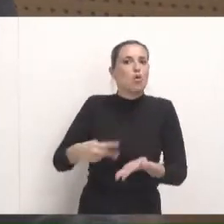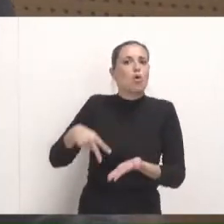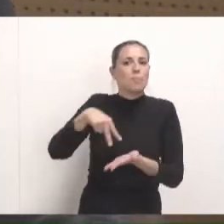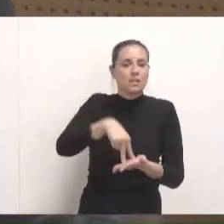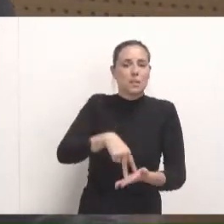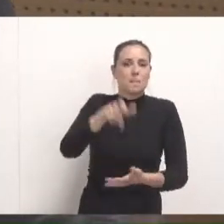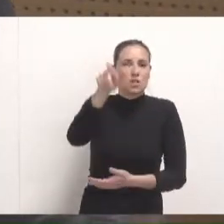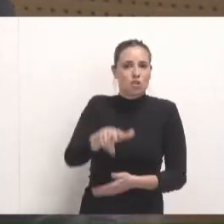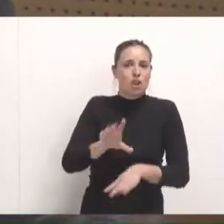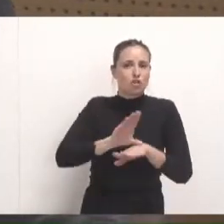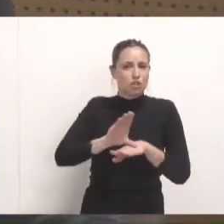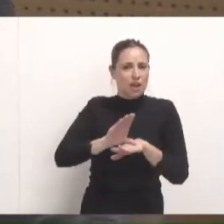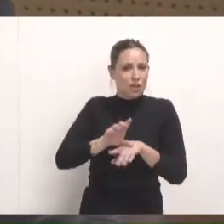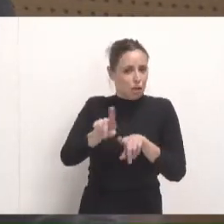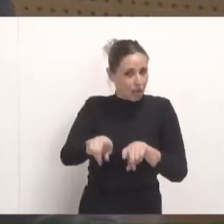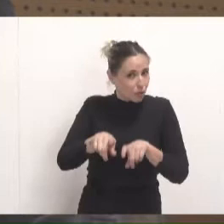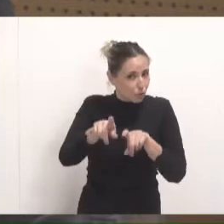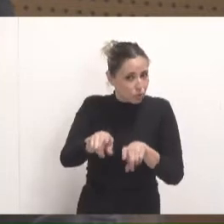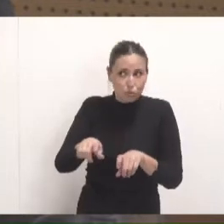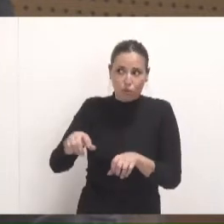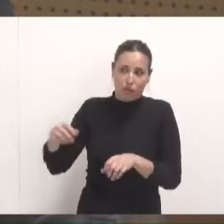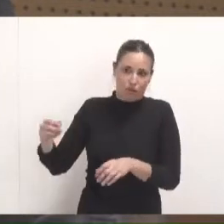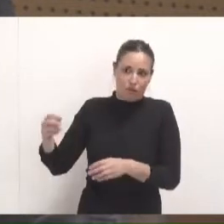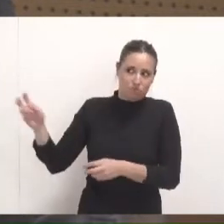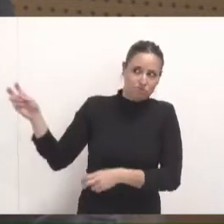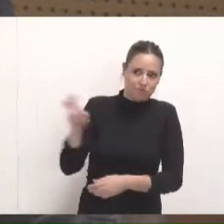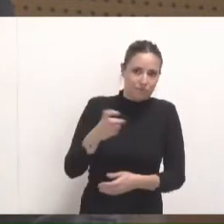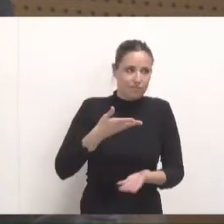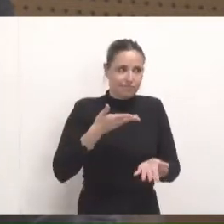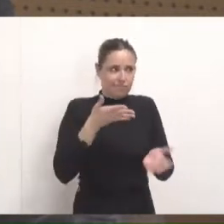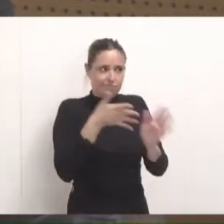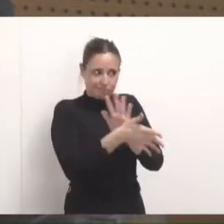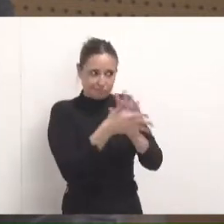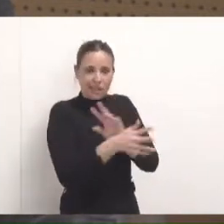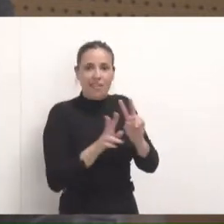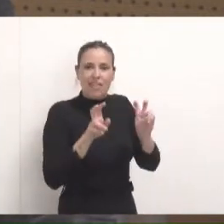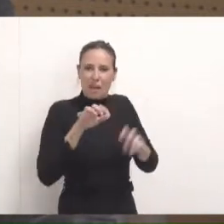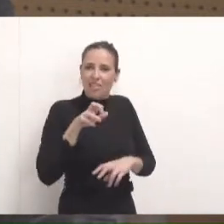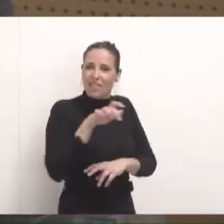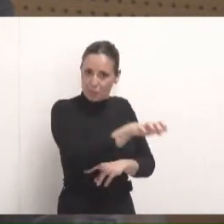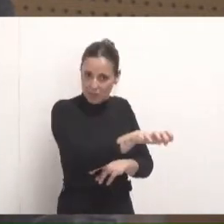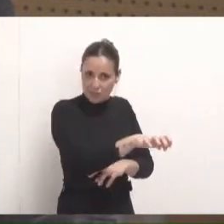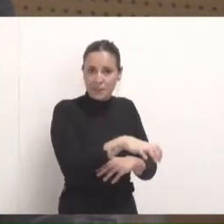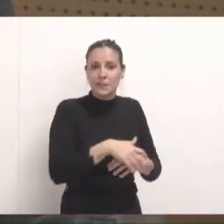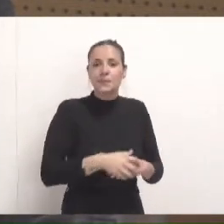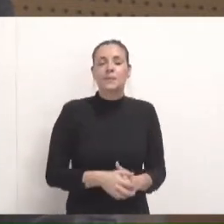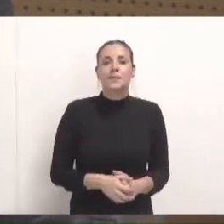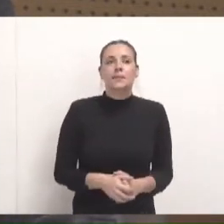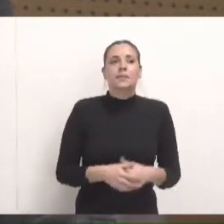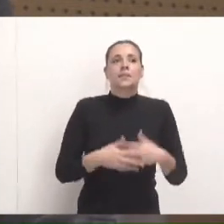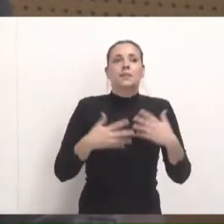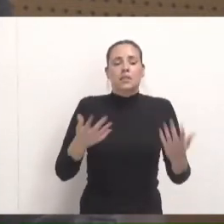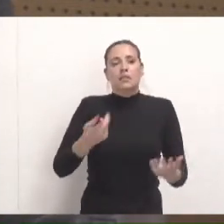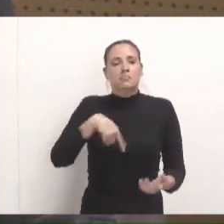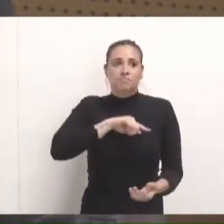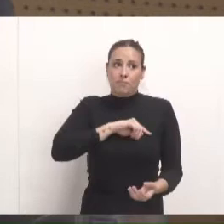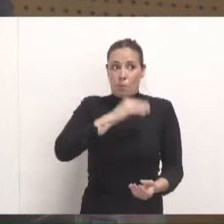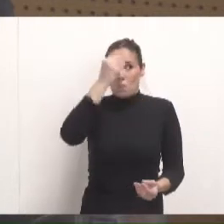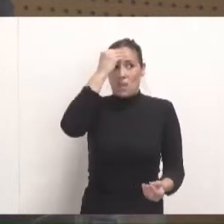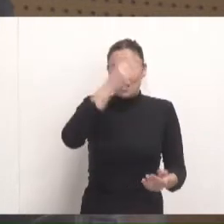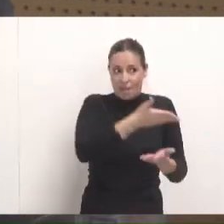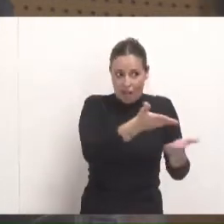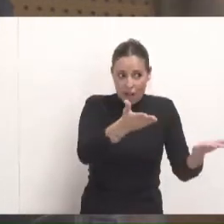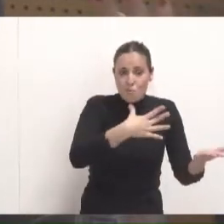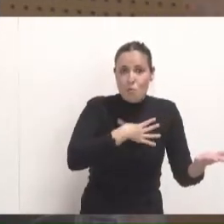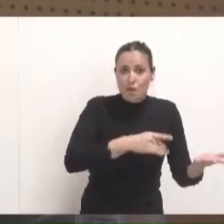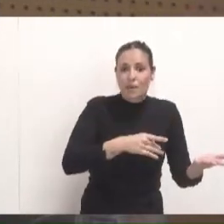Agricultura por el asunto de las termitas, ¿no? Alguien podría pensar que solicitar una comparecencia en pleno sobre